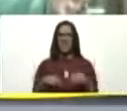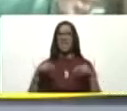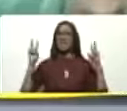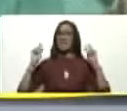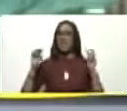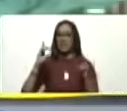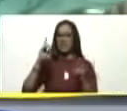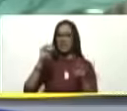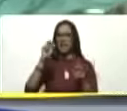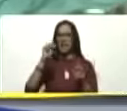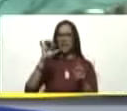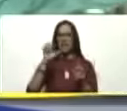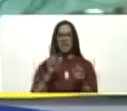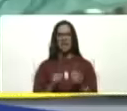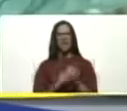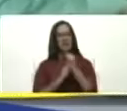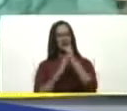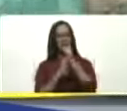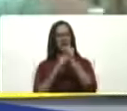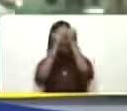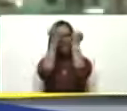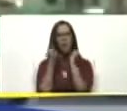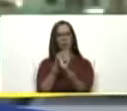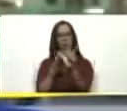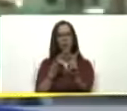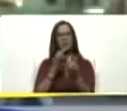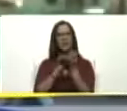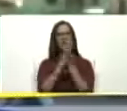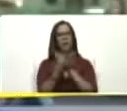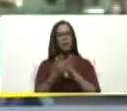Ceballos, que encabezó las guarimbas y destruyó San Cristóbal?